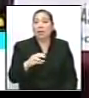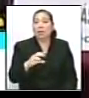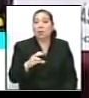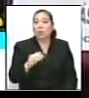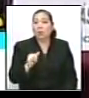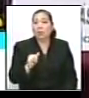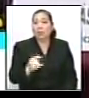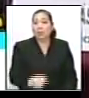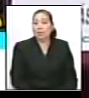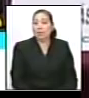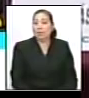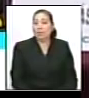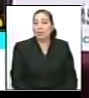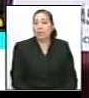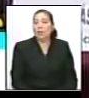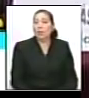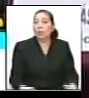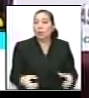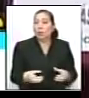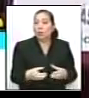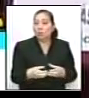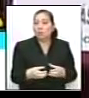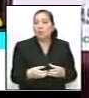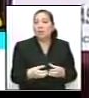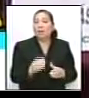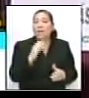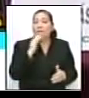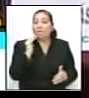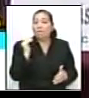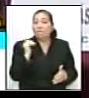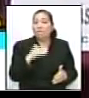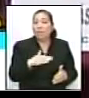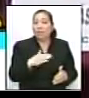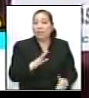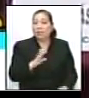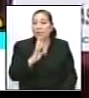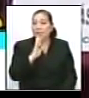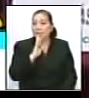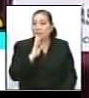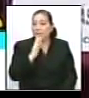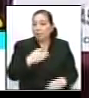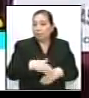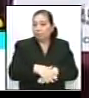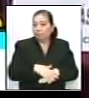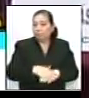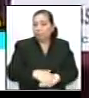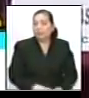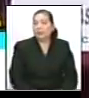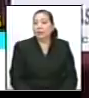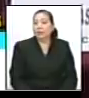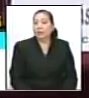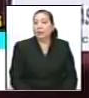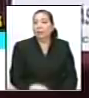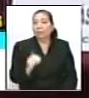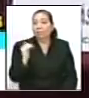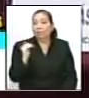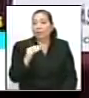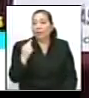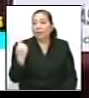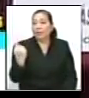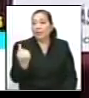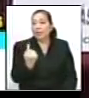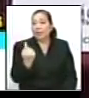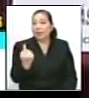la presunta comisión del delito de falsa declaración en procedimiento administrativo y falsedad